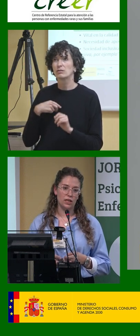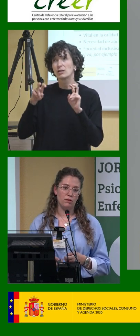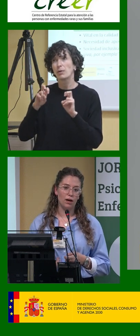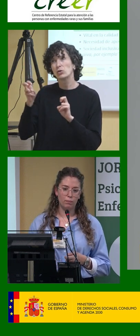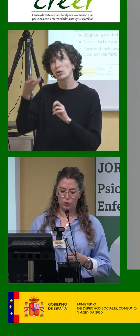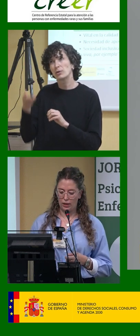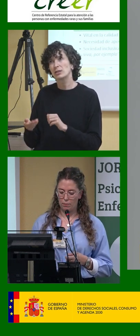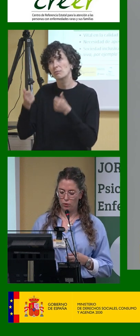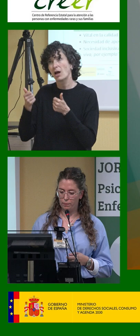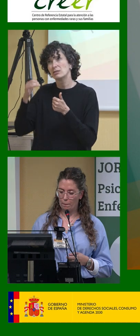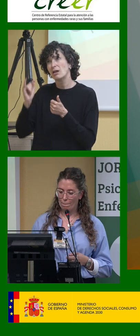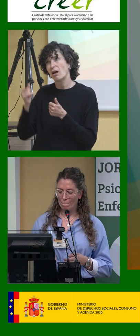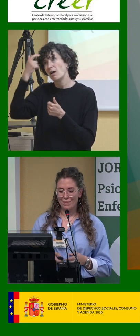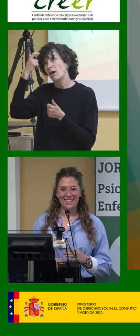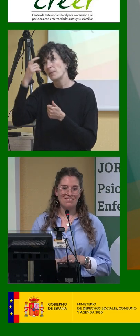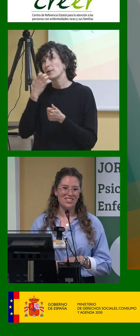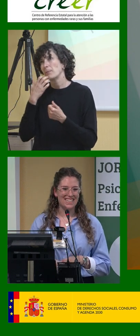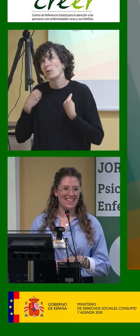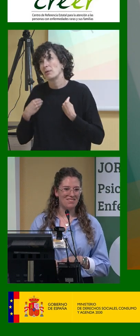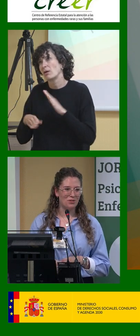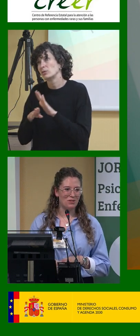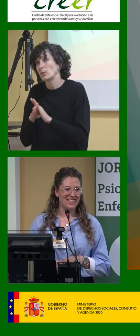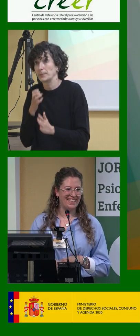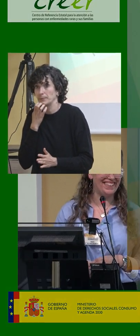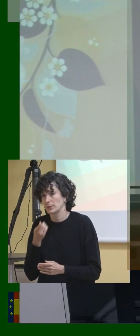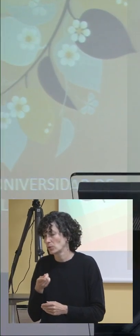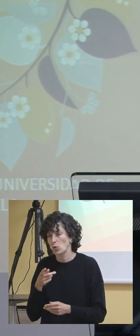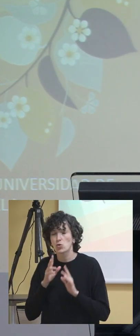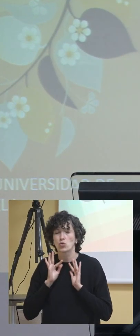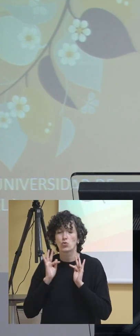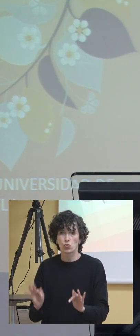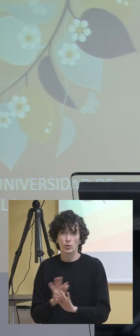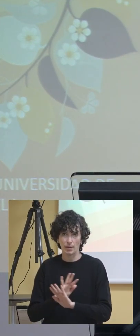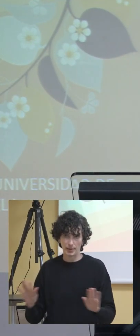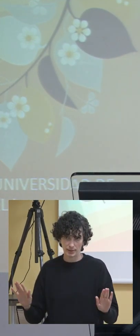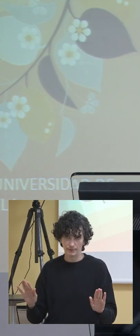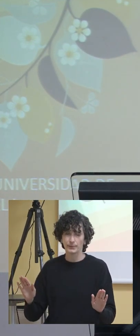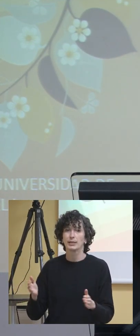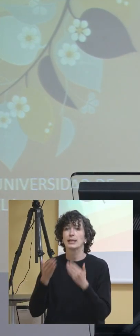como estar viva, por ejemplo. Y muchas gracias por vuestra atención.